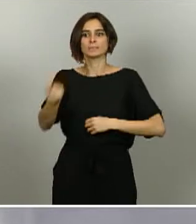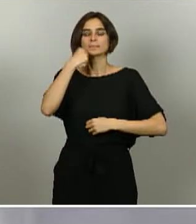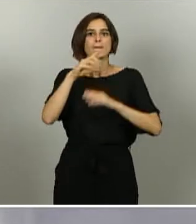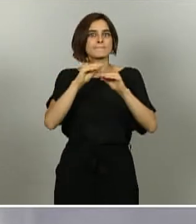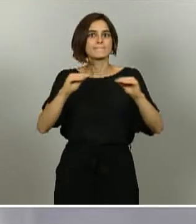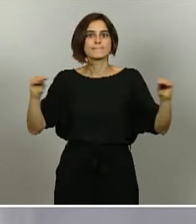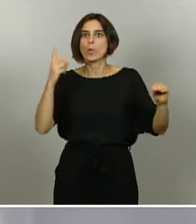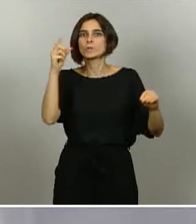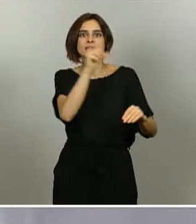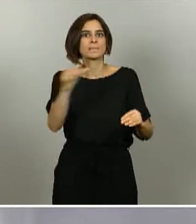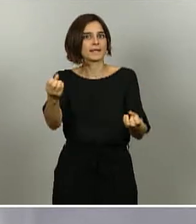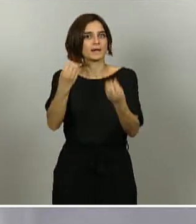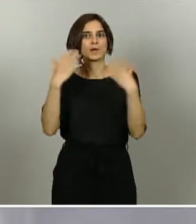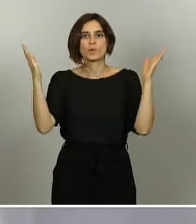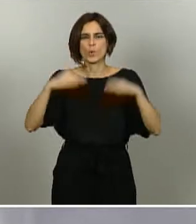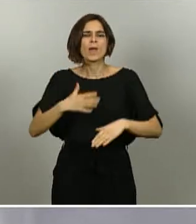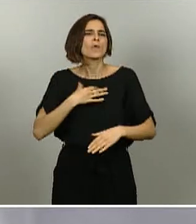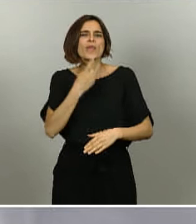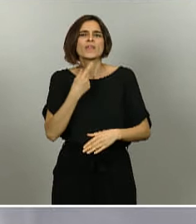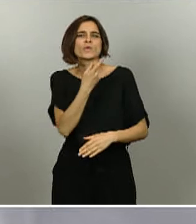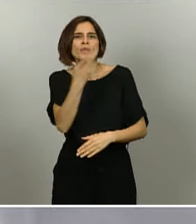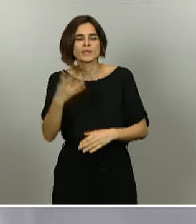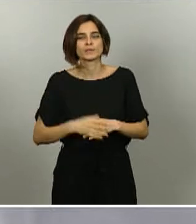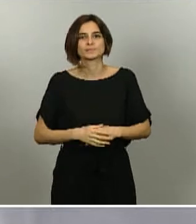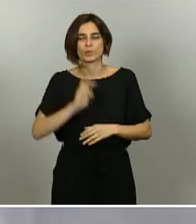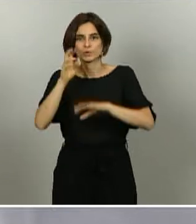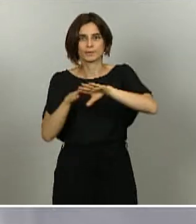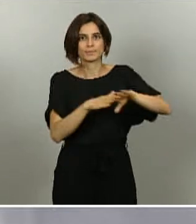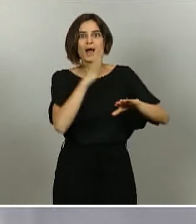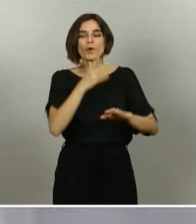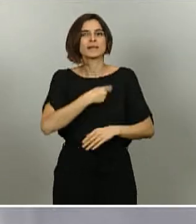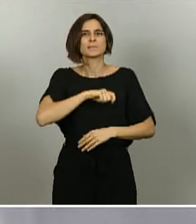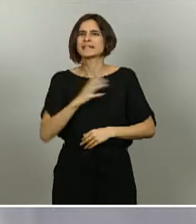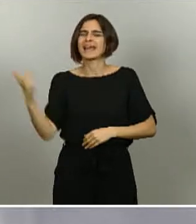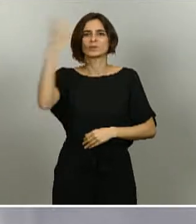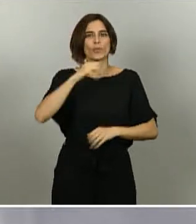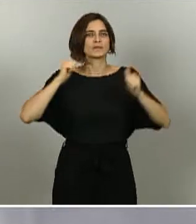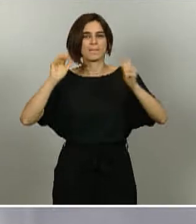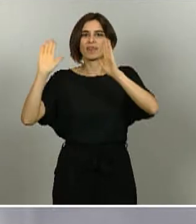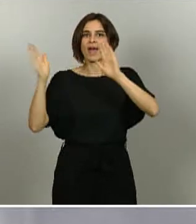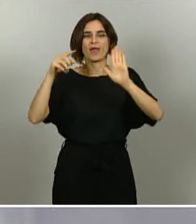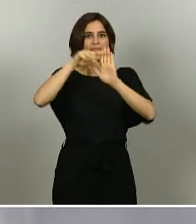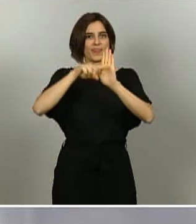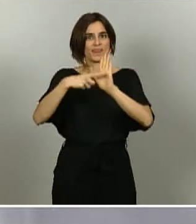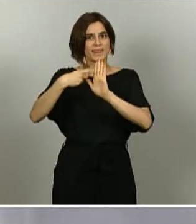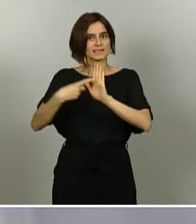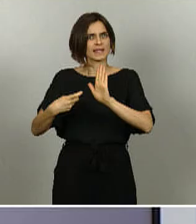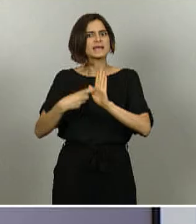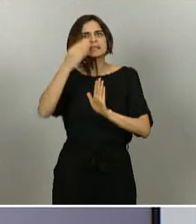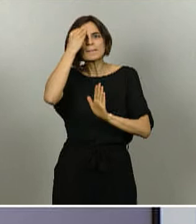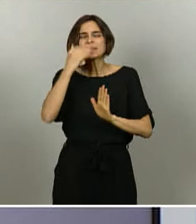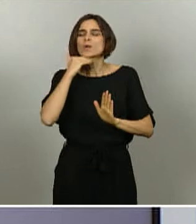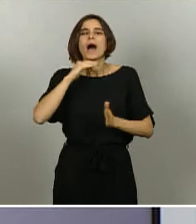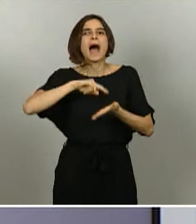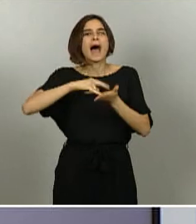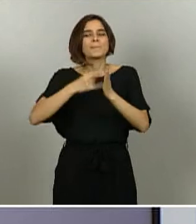parte, ahora que toda España ha avanzado en la desescalada, ¿se contempla implantar una aplicación de rastreo a nivel nacional? ¿Deberían